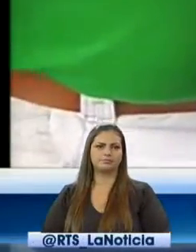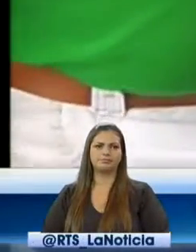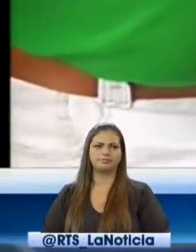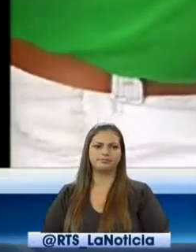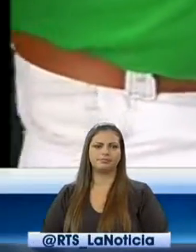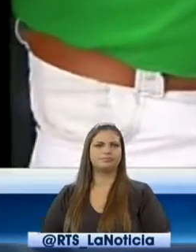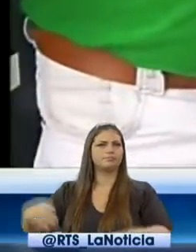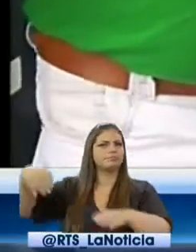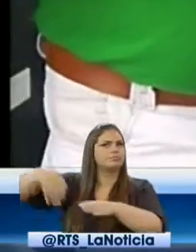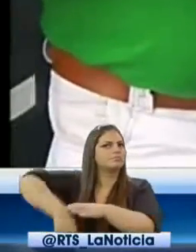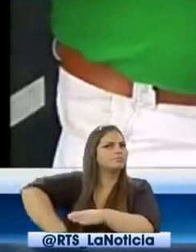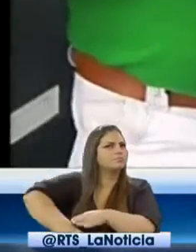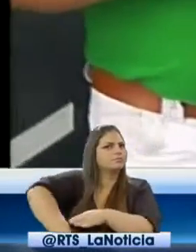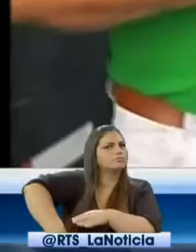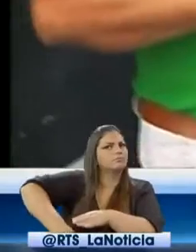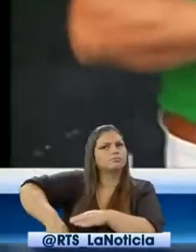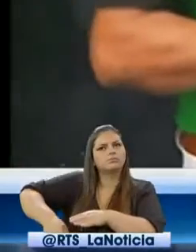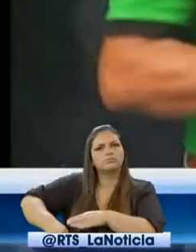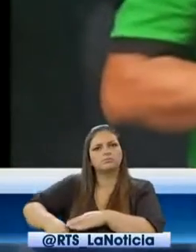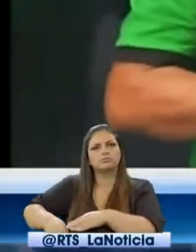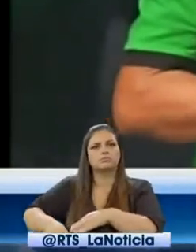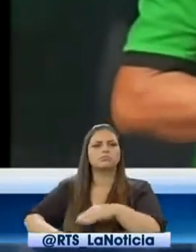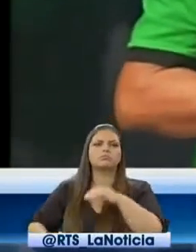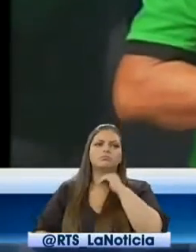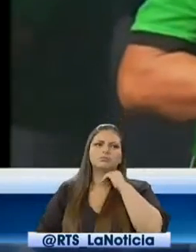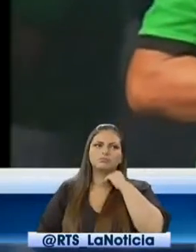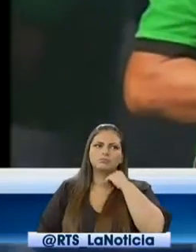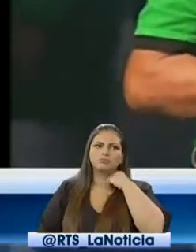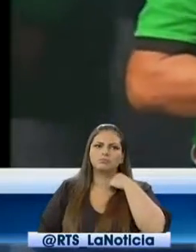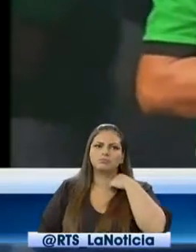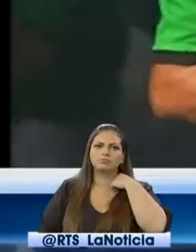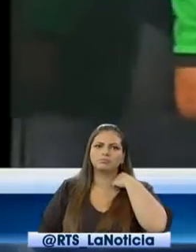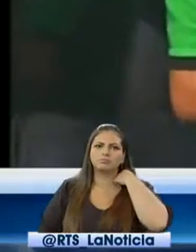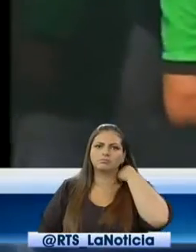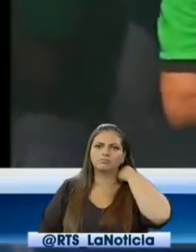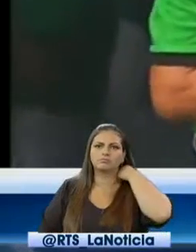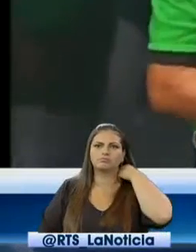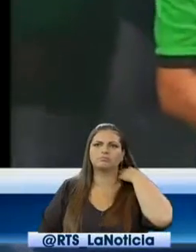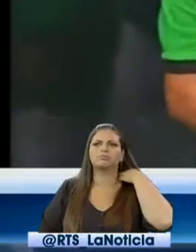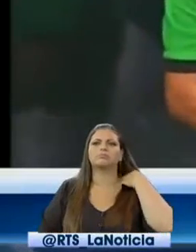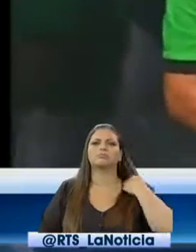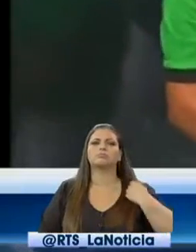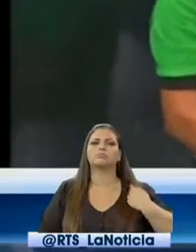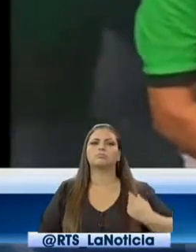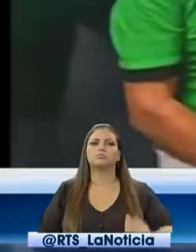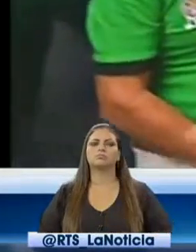Es un señor, claro, que trabaja, tiene sus instrumentos de trabajo.